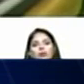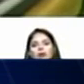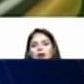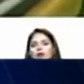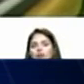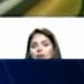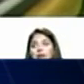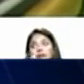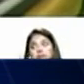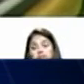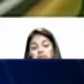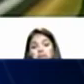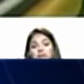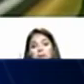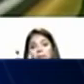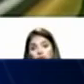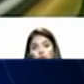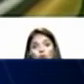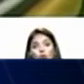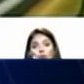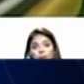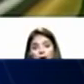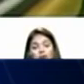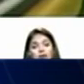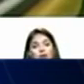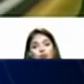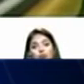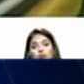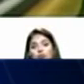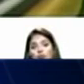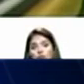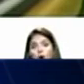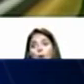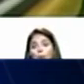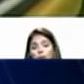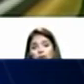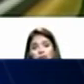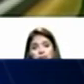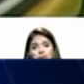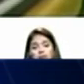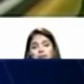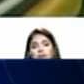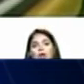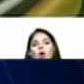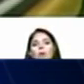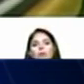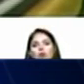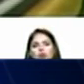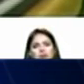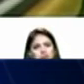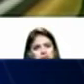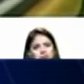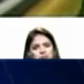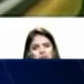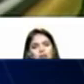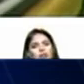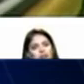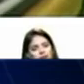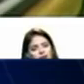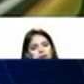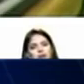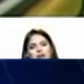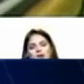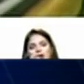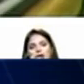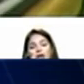y el presunto responsable de los hechos de violencia puedan encararse y en un proceso humano de entendimiento,